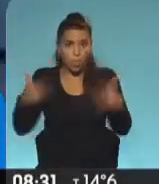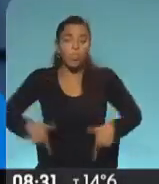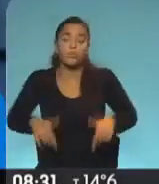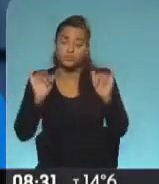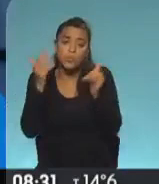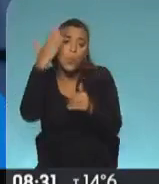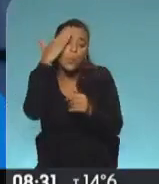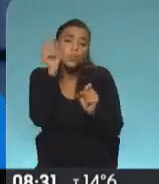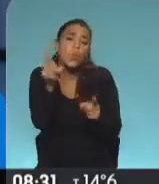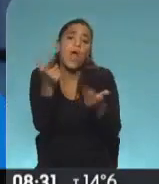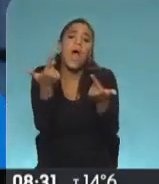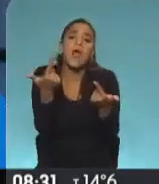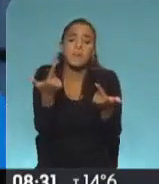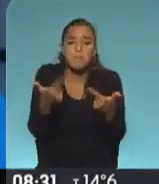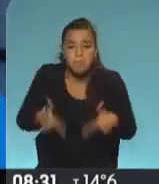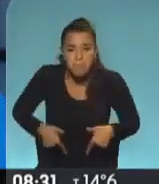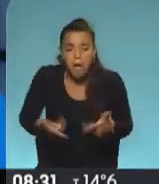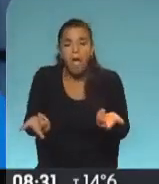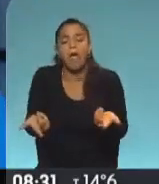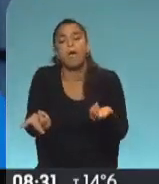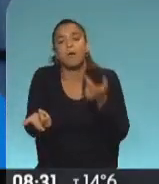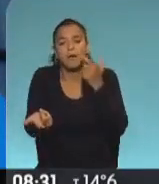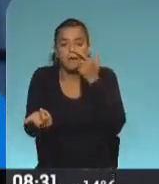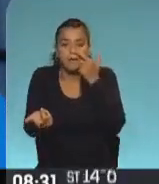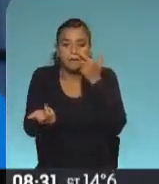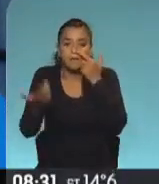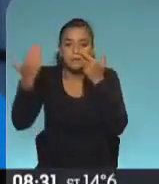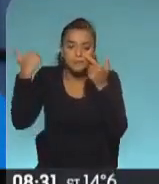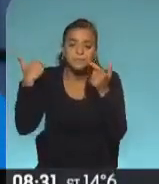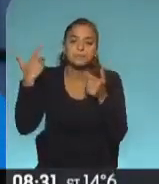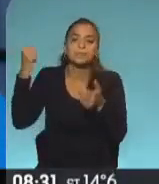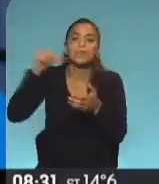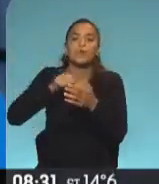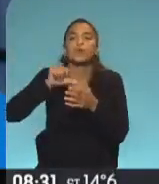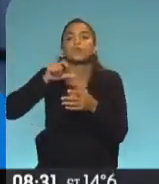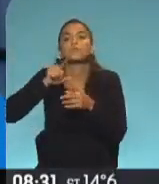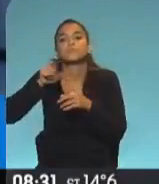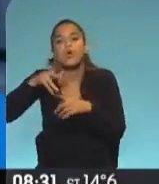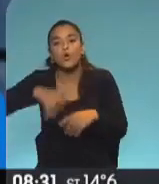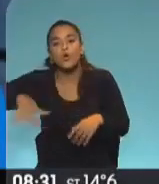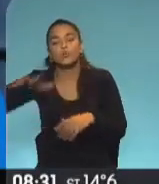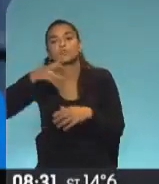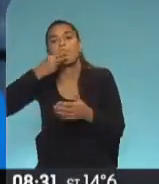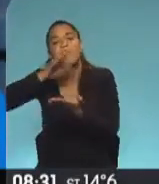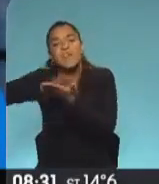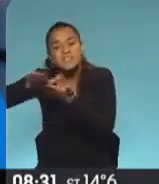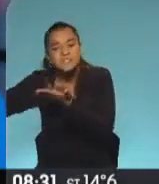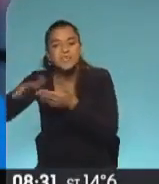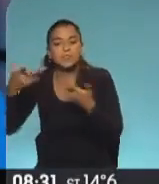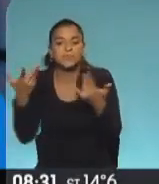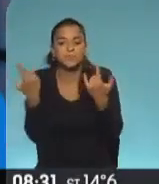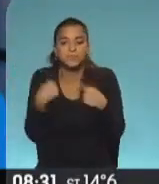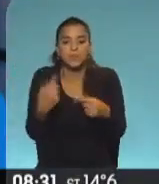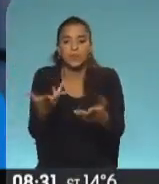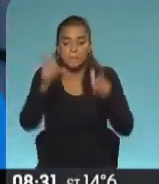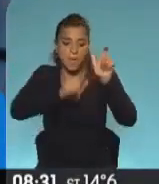una cultura de arma, también un país que se construyó contra el desierto, contra las tribus maoríes originales, bueno, una serie de cosas que